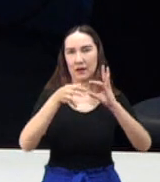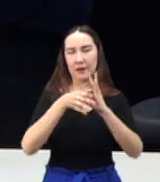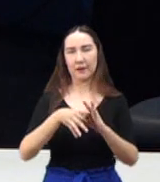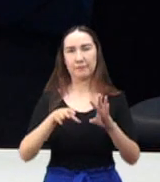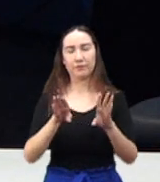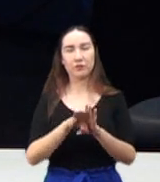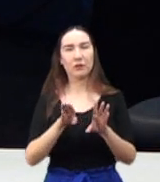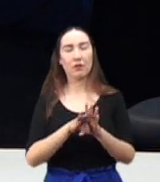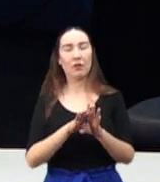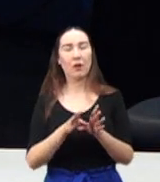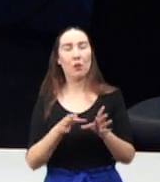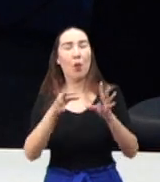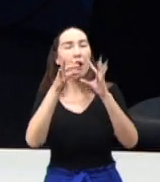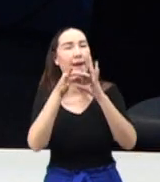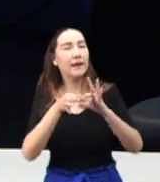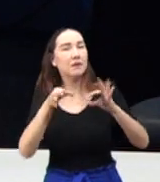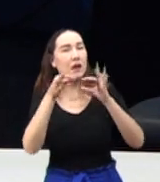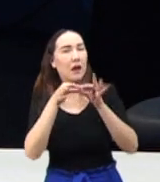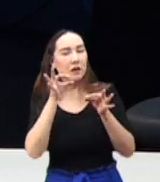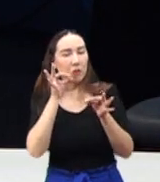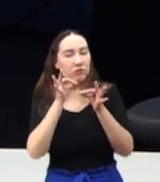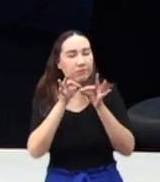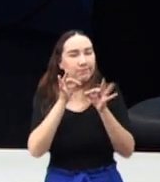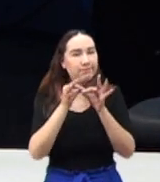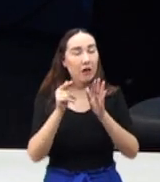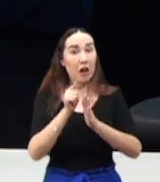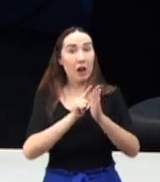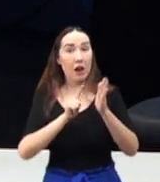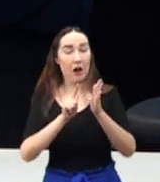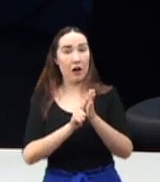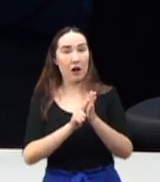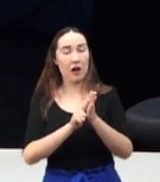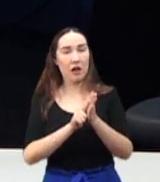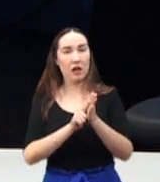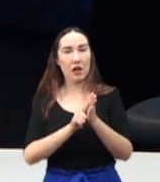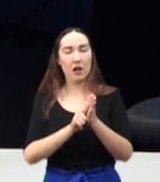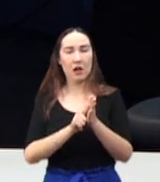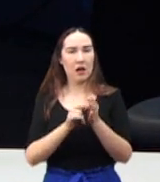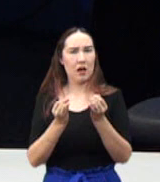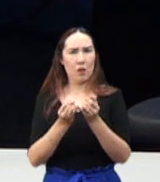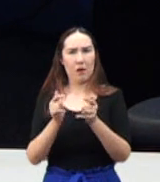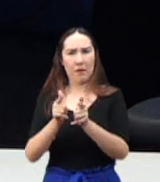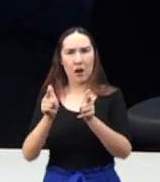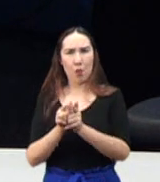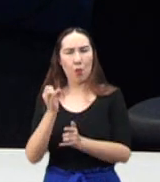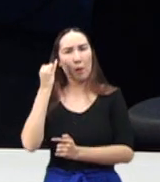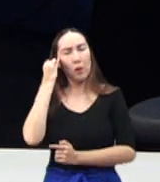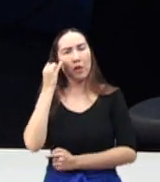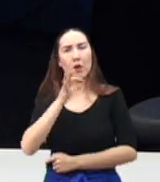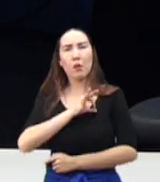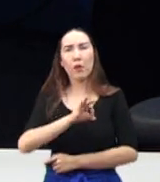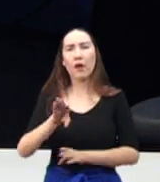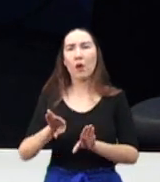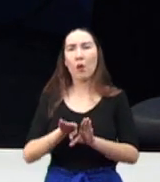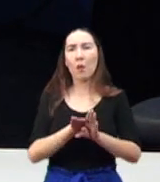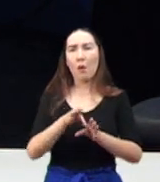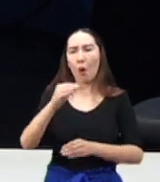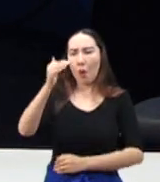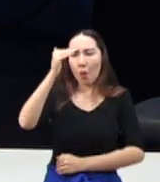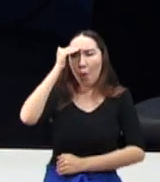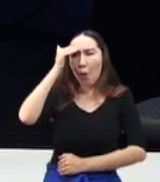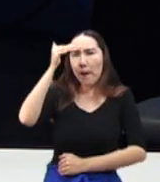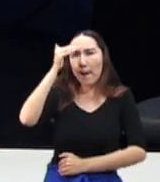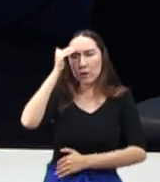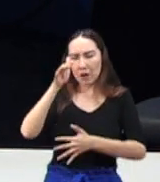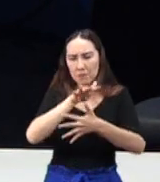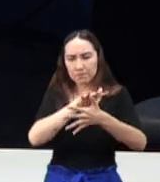a la interpretación de la ley para los pueblos indígenas y para que puedan tener precisamente acceso y conocimiento de lo que se